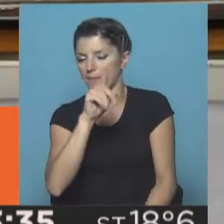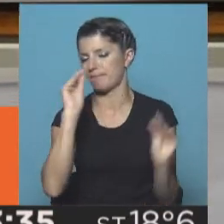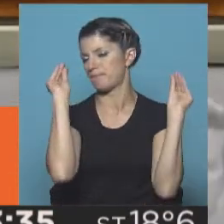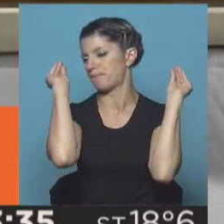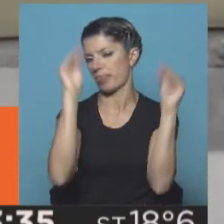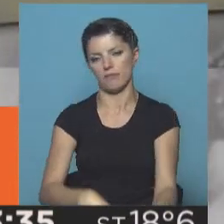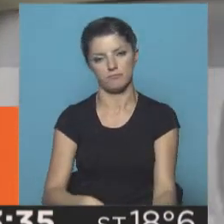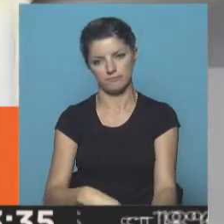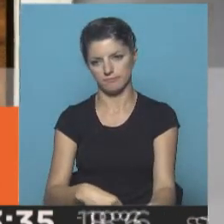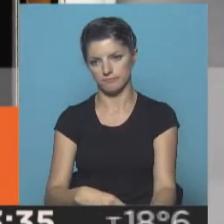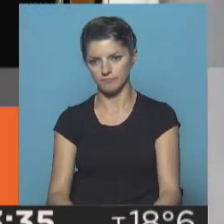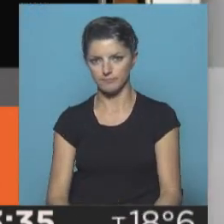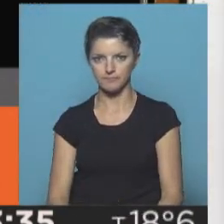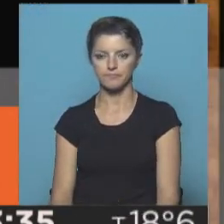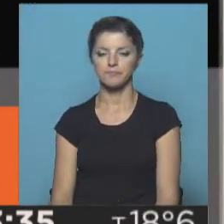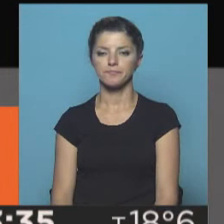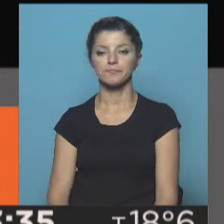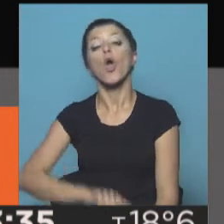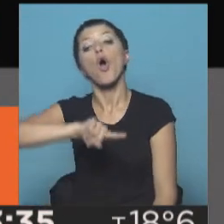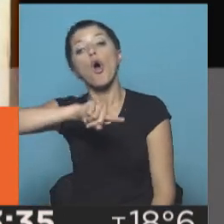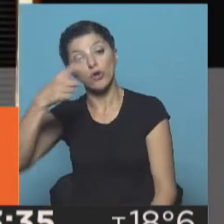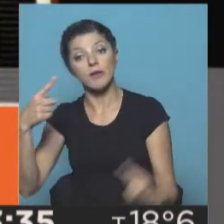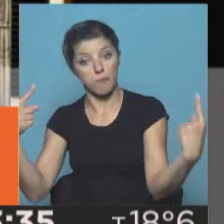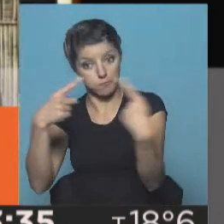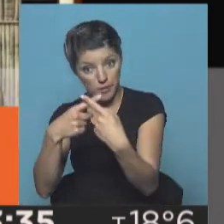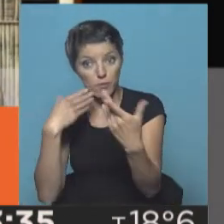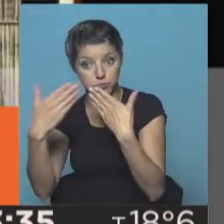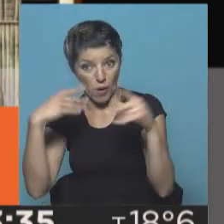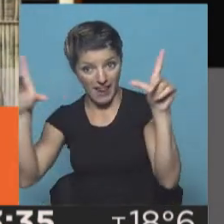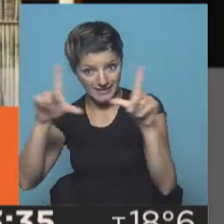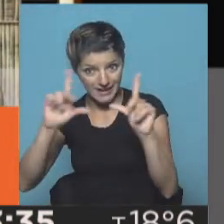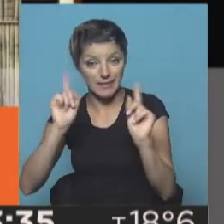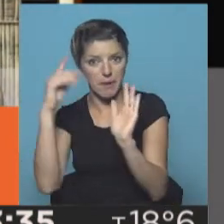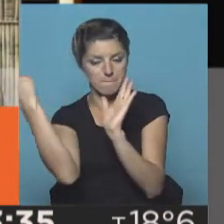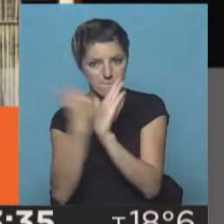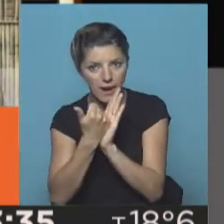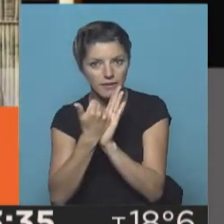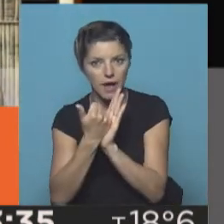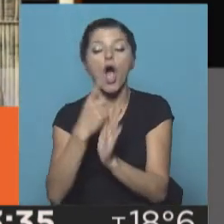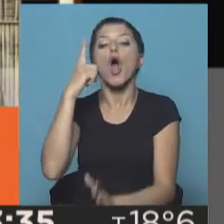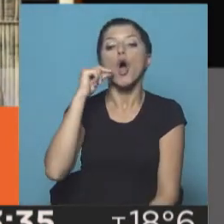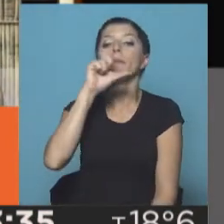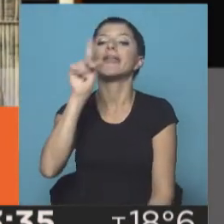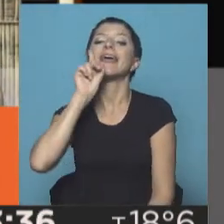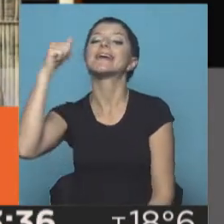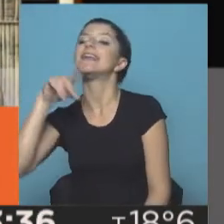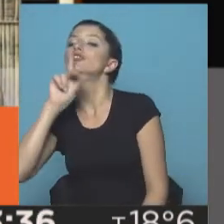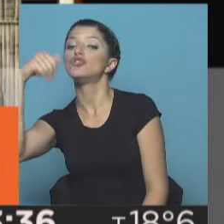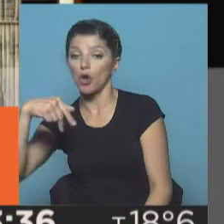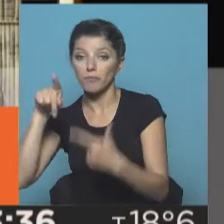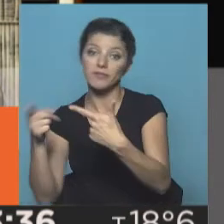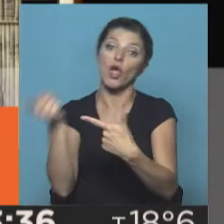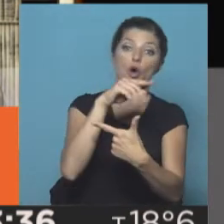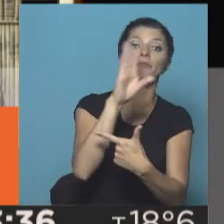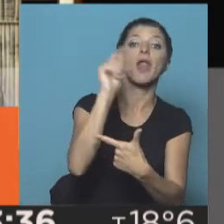chances electorales. Otra compulsa televisiva que pasó a la posteridad fue la que enfrentó a Bill Clinton por los demócratas y al presidente George